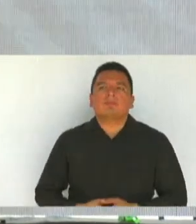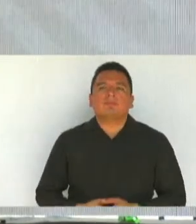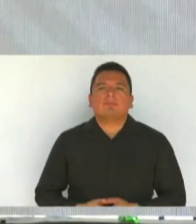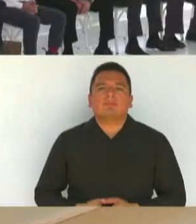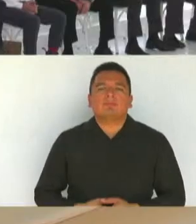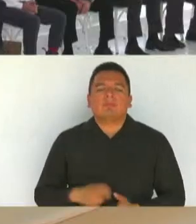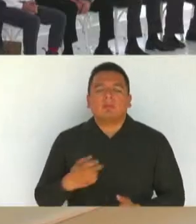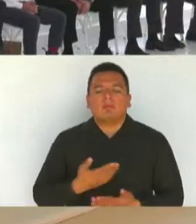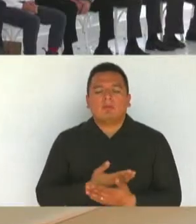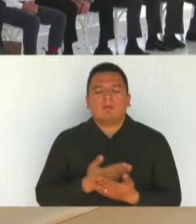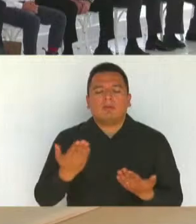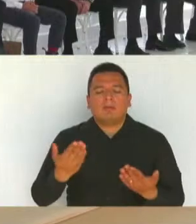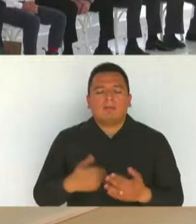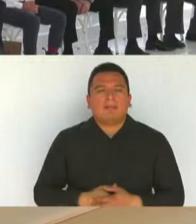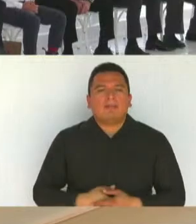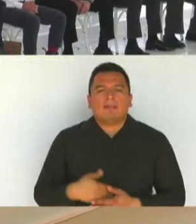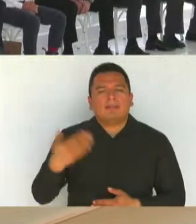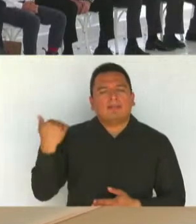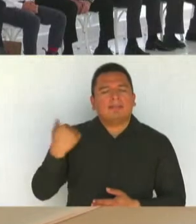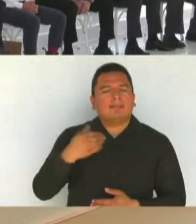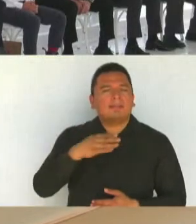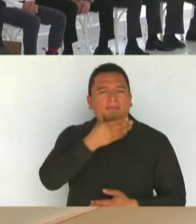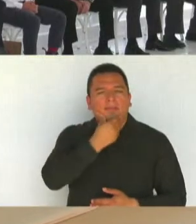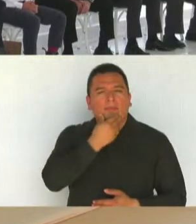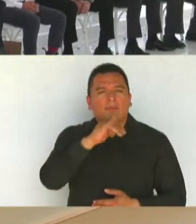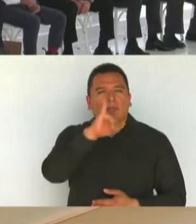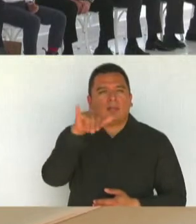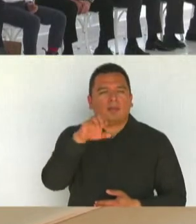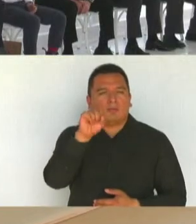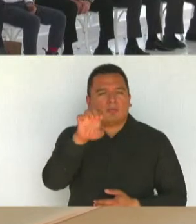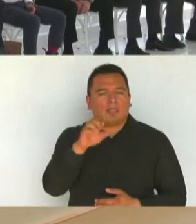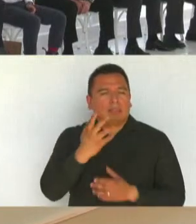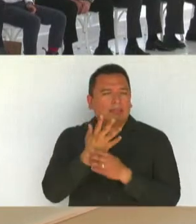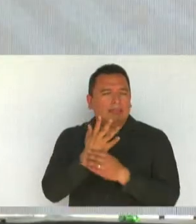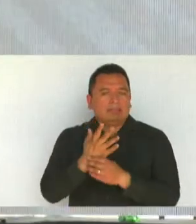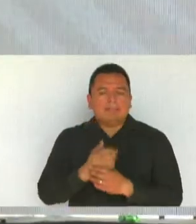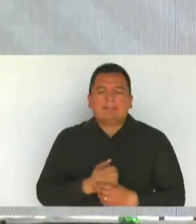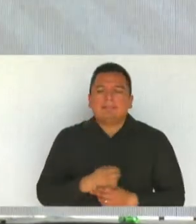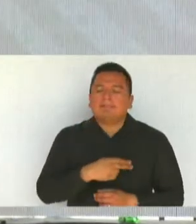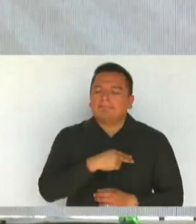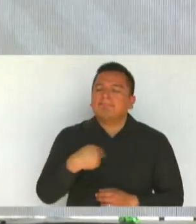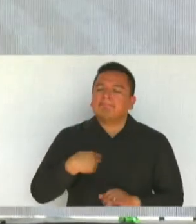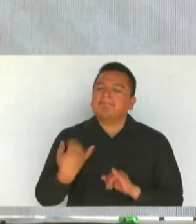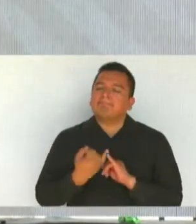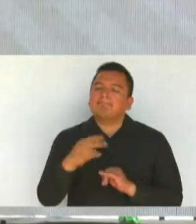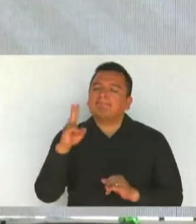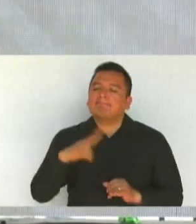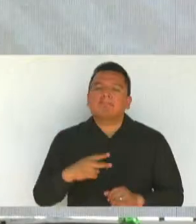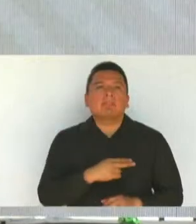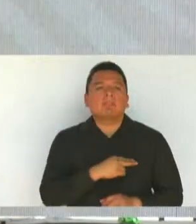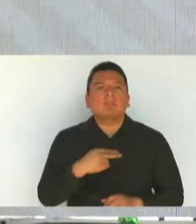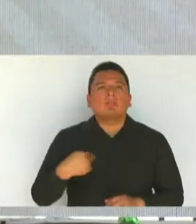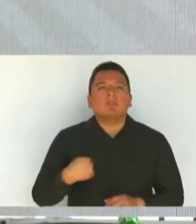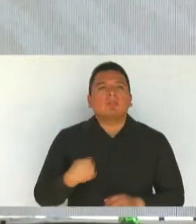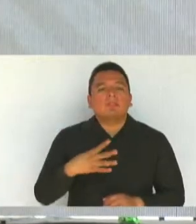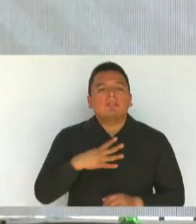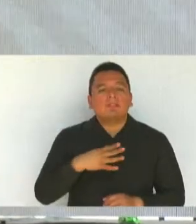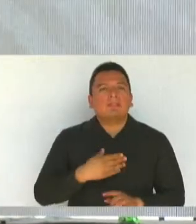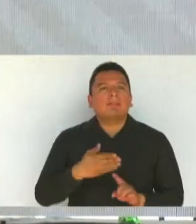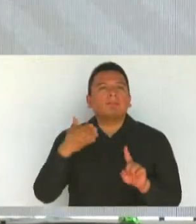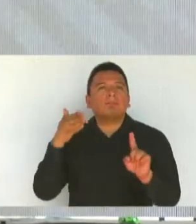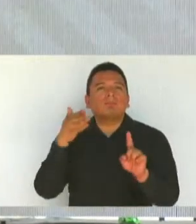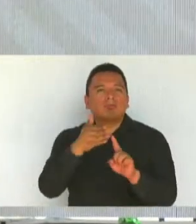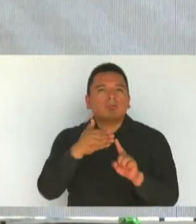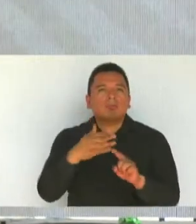que con esta frase que terminaba ahorita José, es una de las partes que nosotros sostenemos desde la Agenda 2030, el Objetivo de